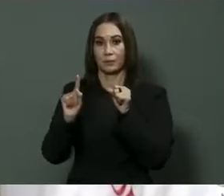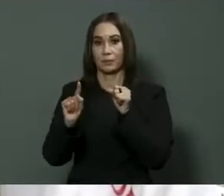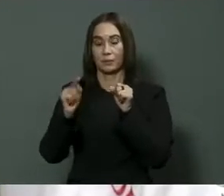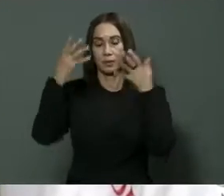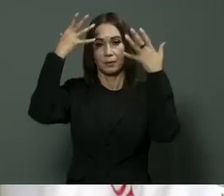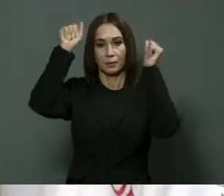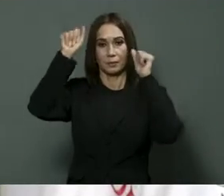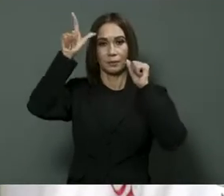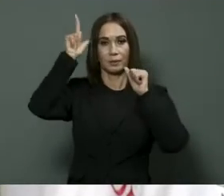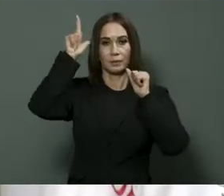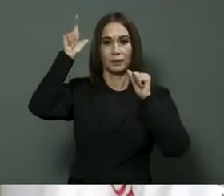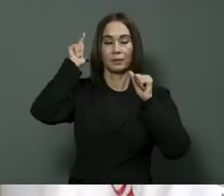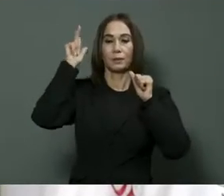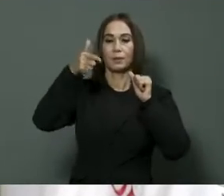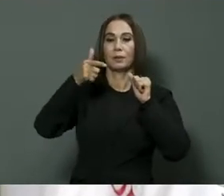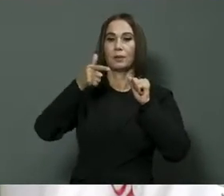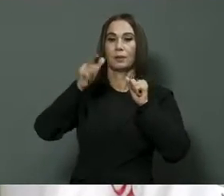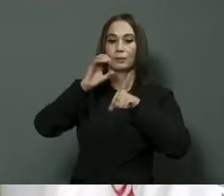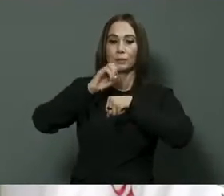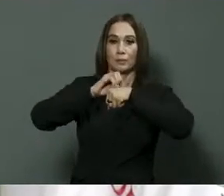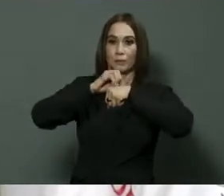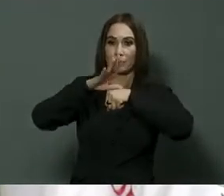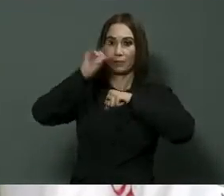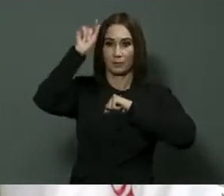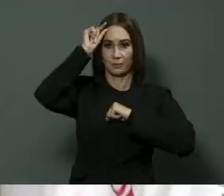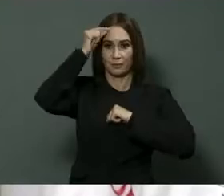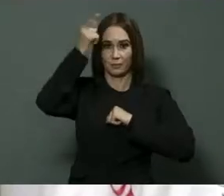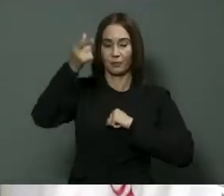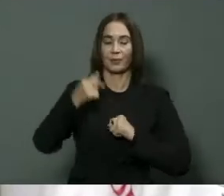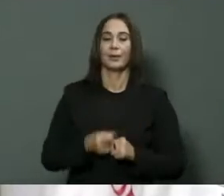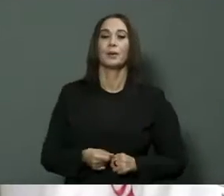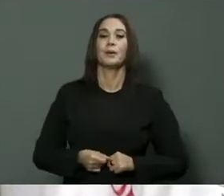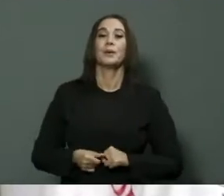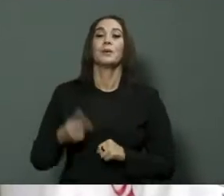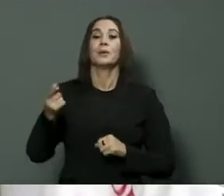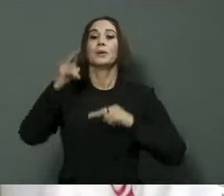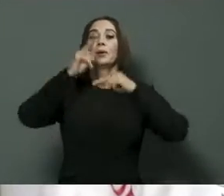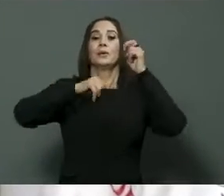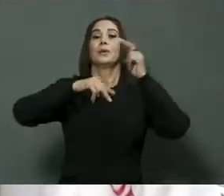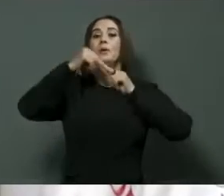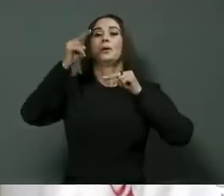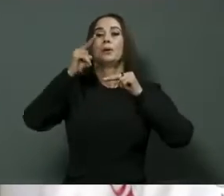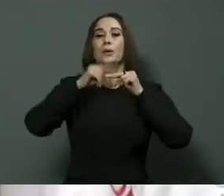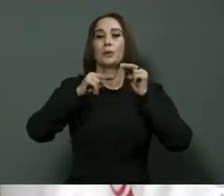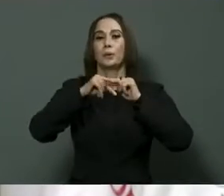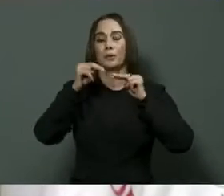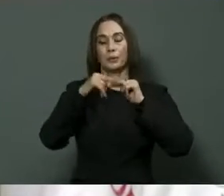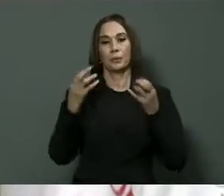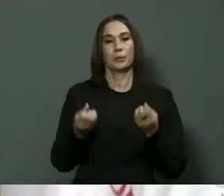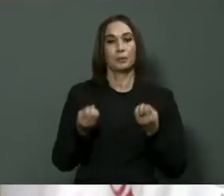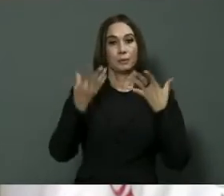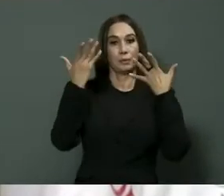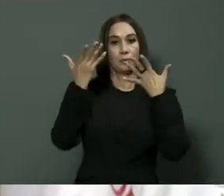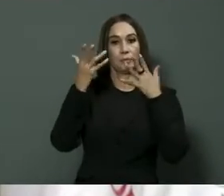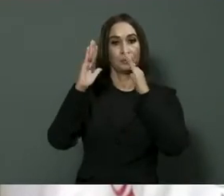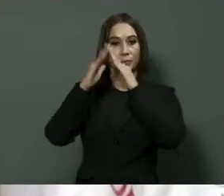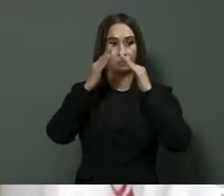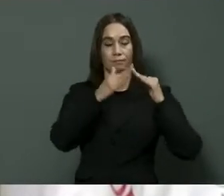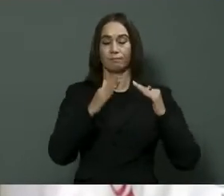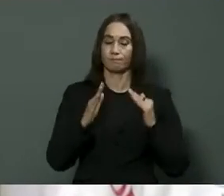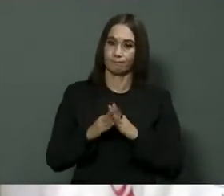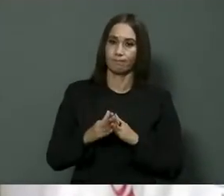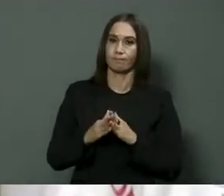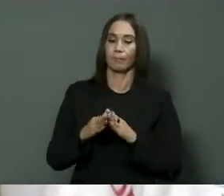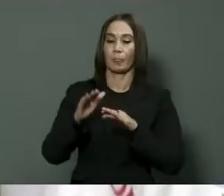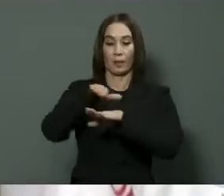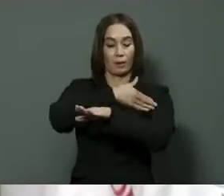por el presidente Abinader en un consejo de gobierno, como lo son la construcción de una cantidad importante de viviendas,